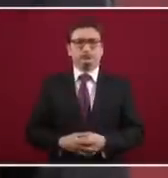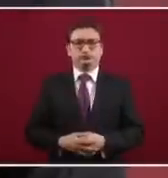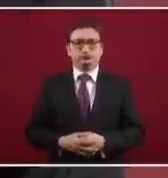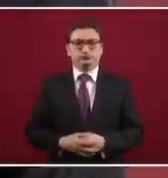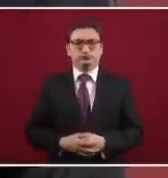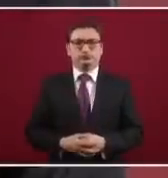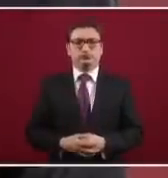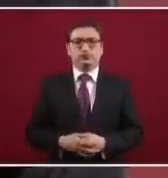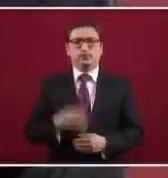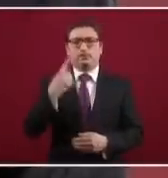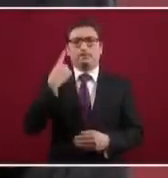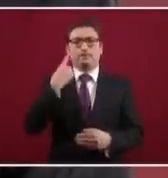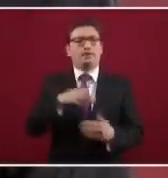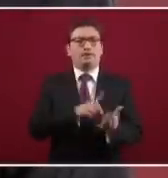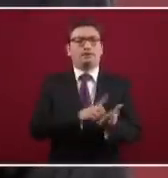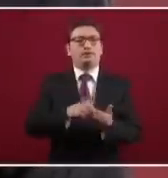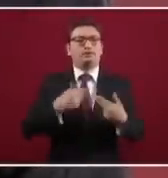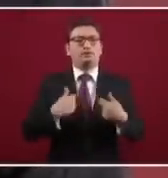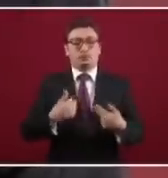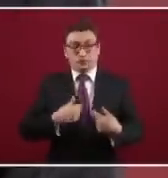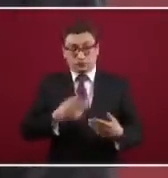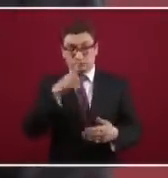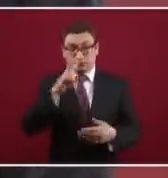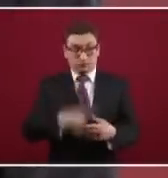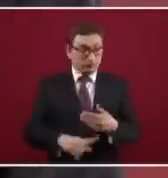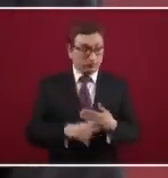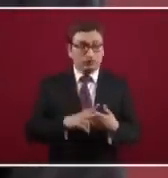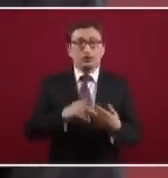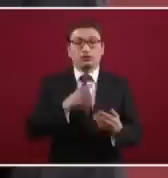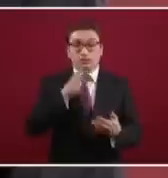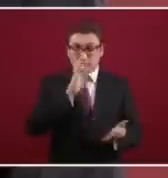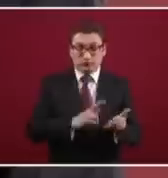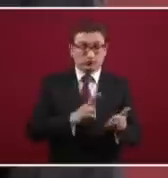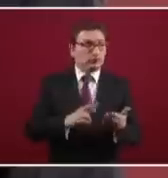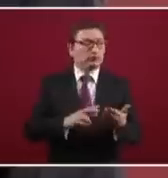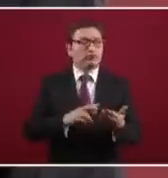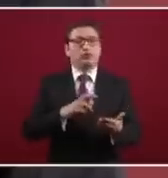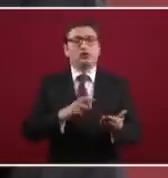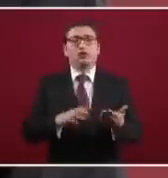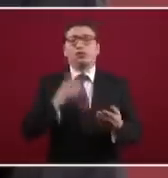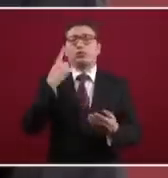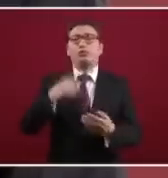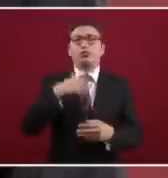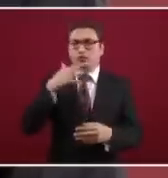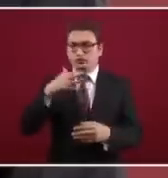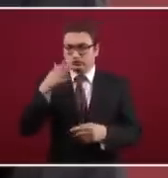para que no se violen derechos humanos, para que no haya corrupción.